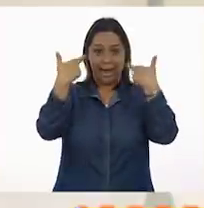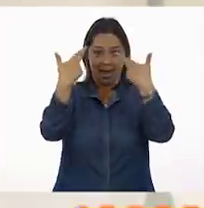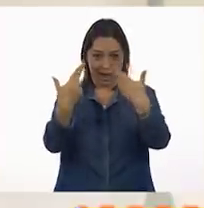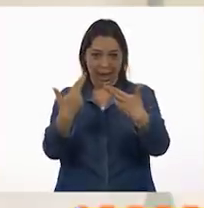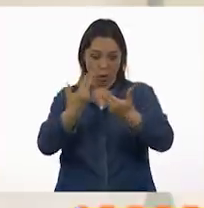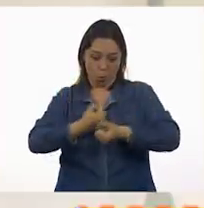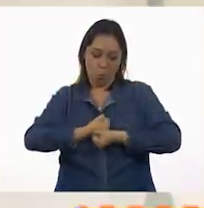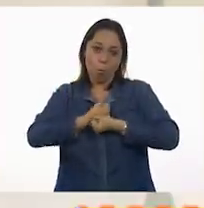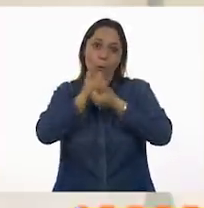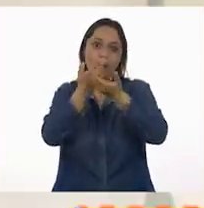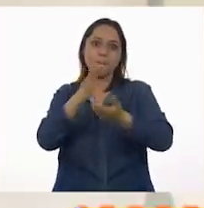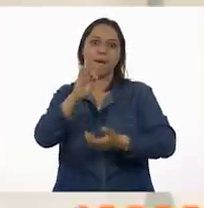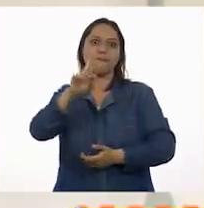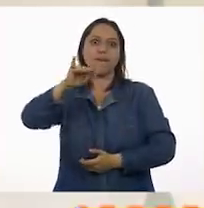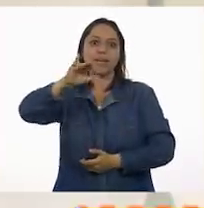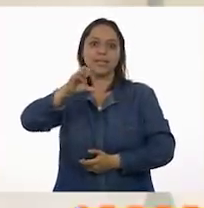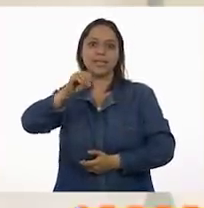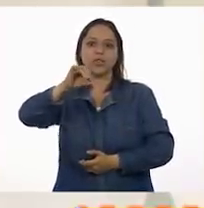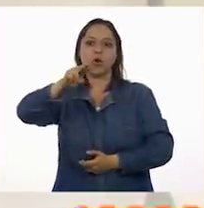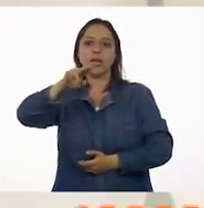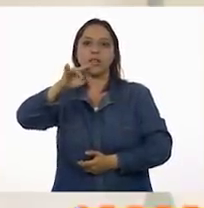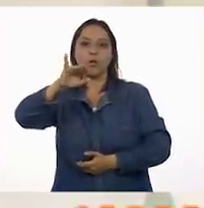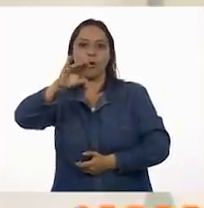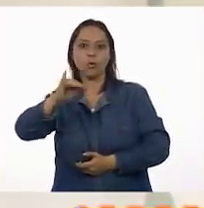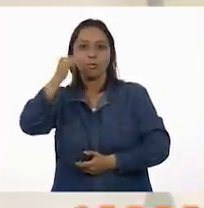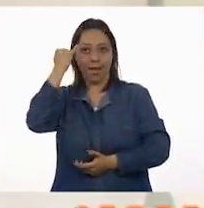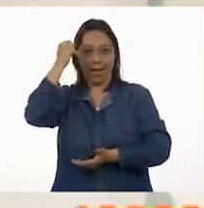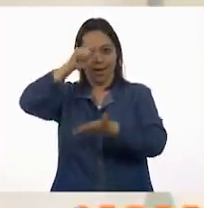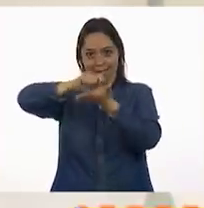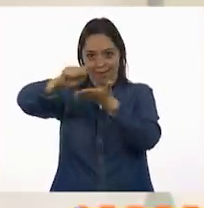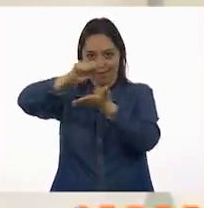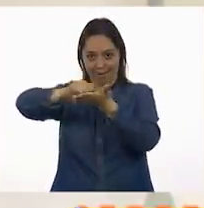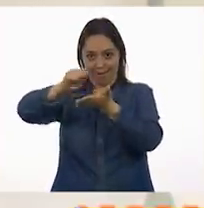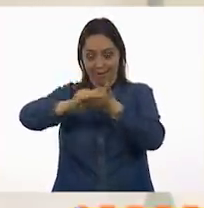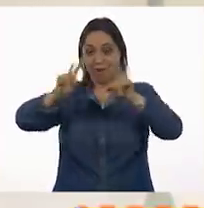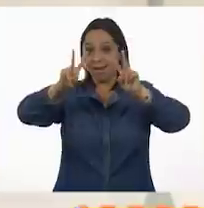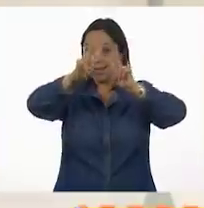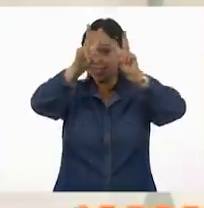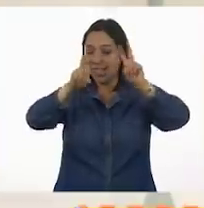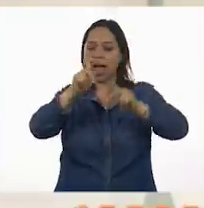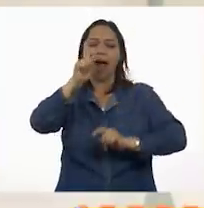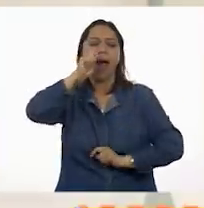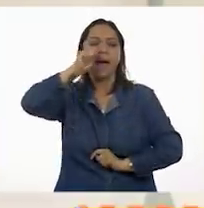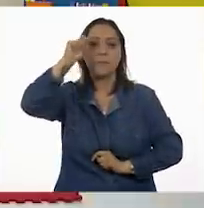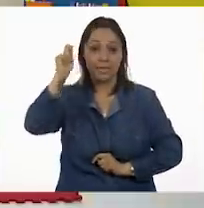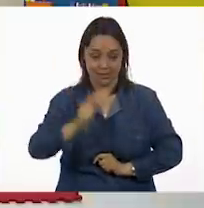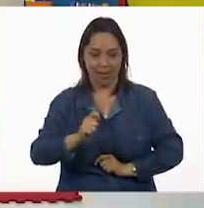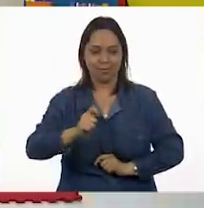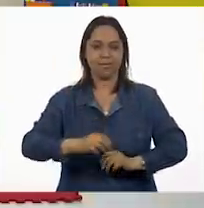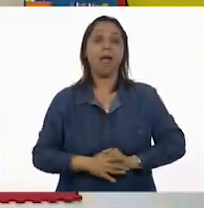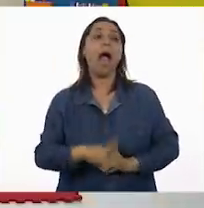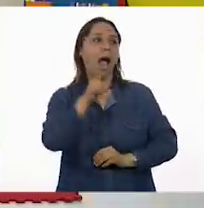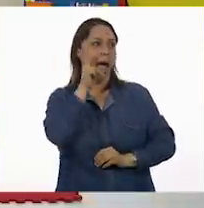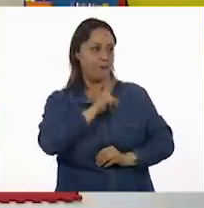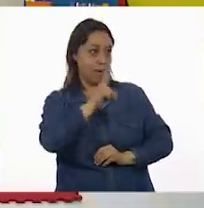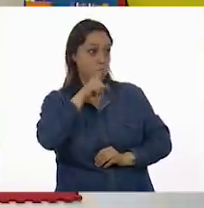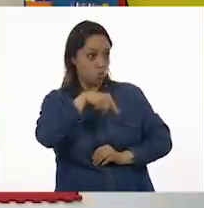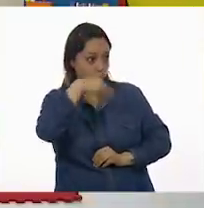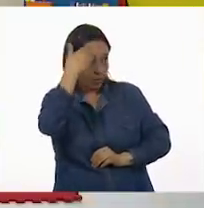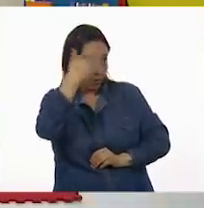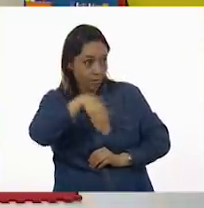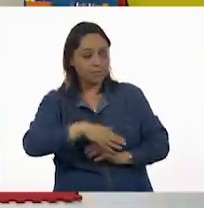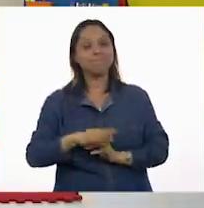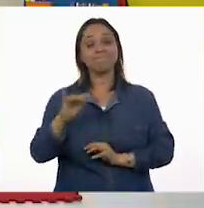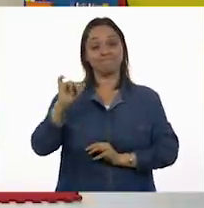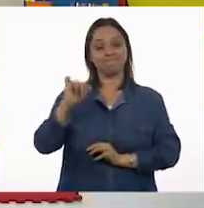Hinojosa que habla de la amistad? El poema se llama Amistad. Ay, a ver, ¿te lo sabes?